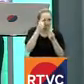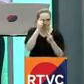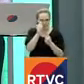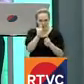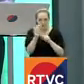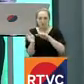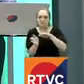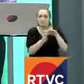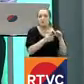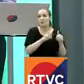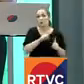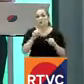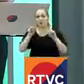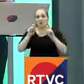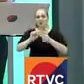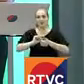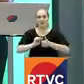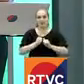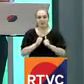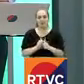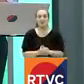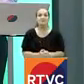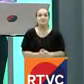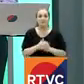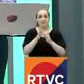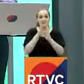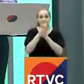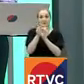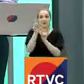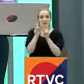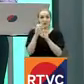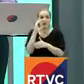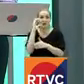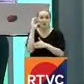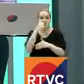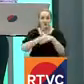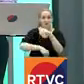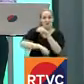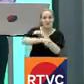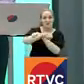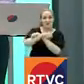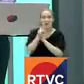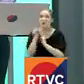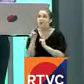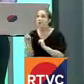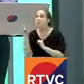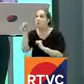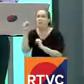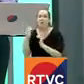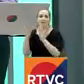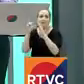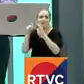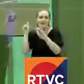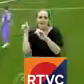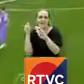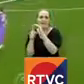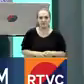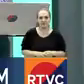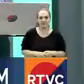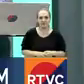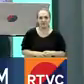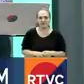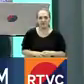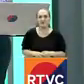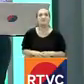y hablemos de deportes, porque nuestros futbolistas comenzaron el 2022 celebrando. Así es, Davinson